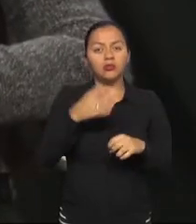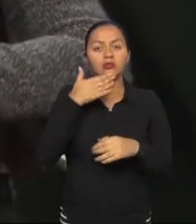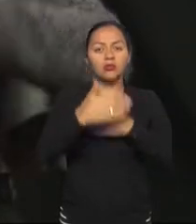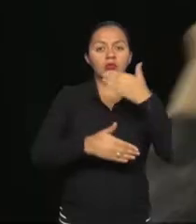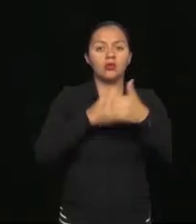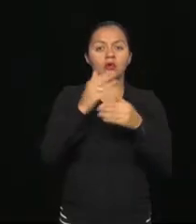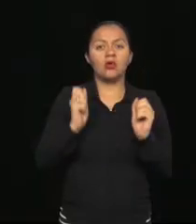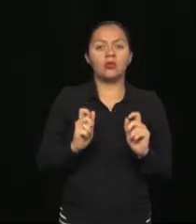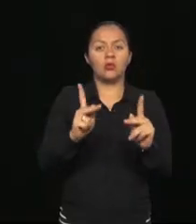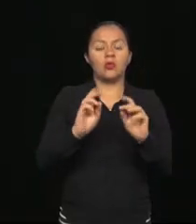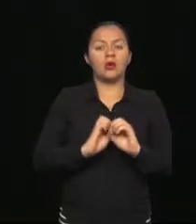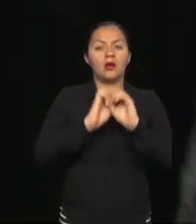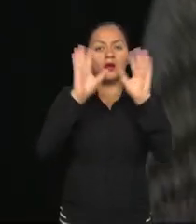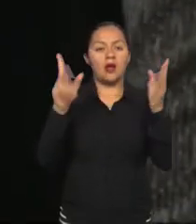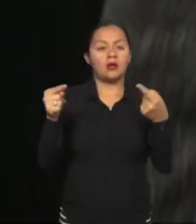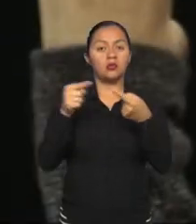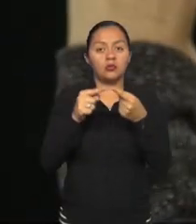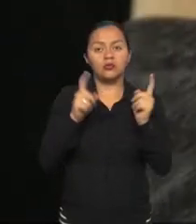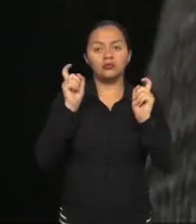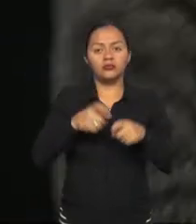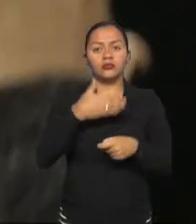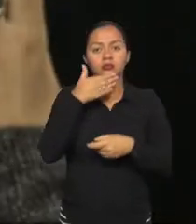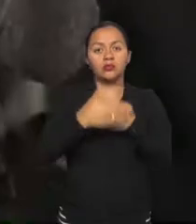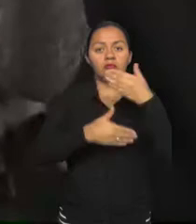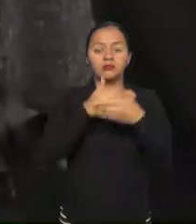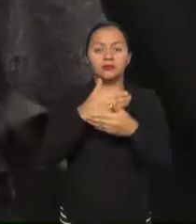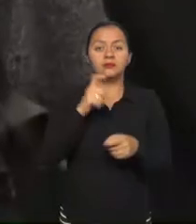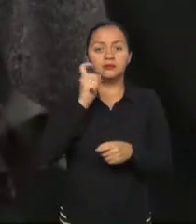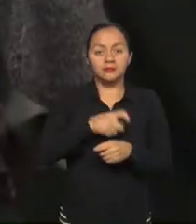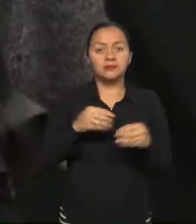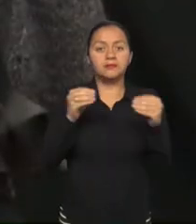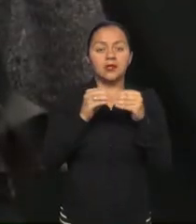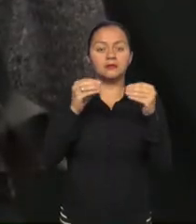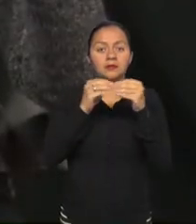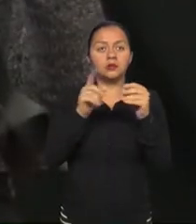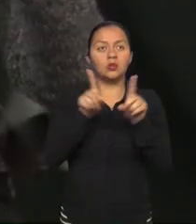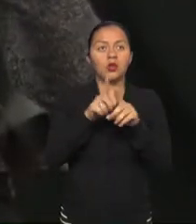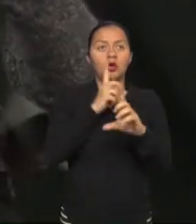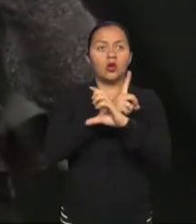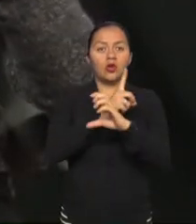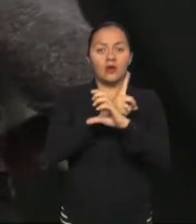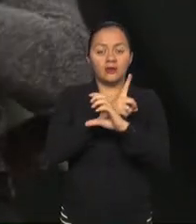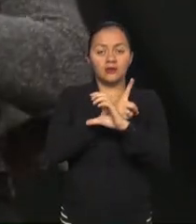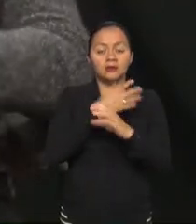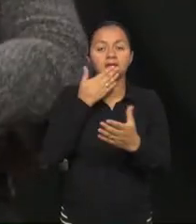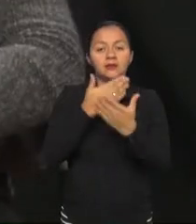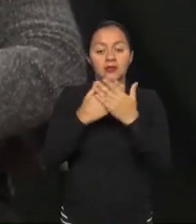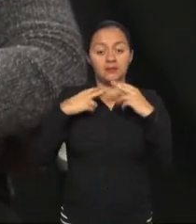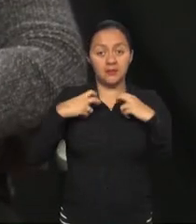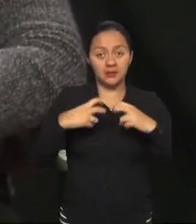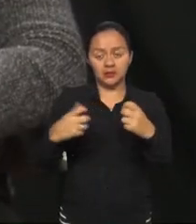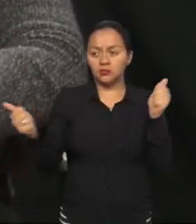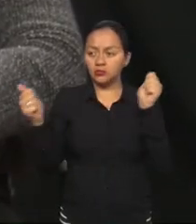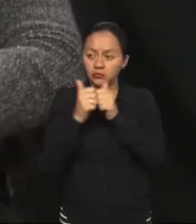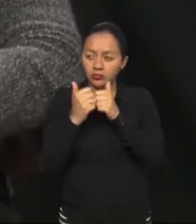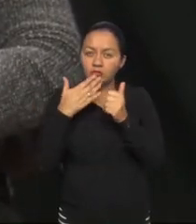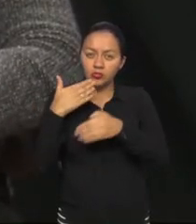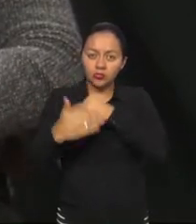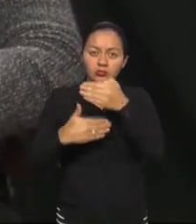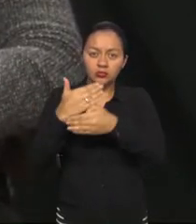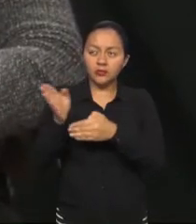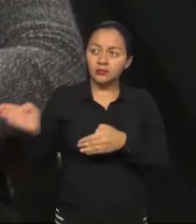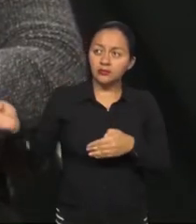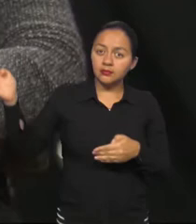de oportunidad, esta pequeña ventanita que nos ha abierto el CONADIS como investigadores para poder ver en